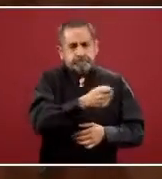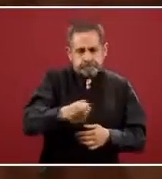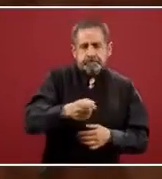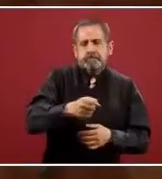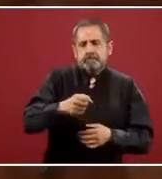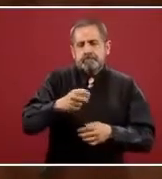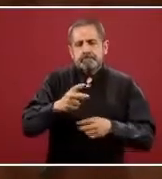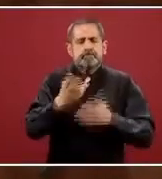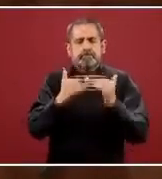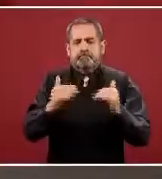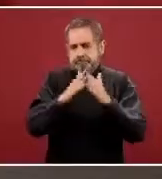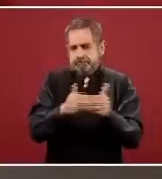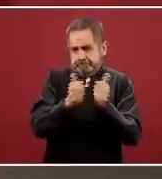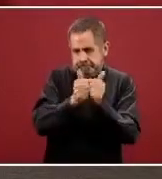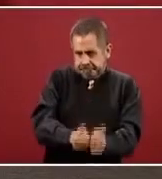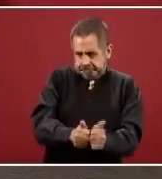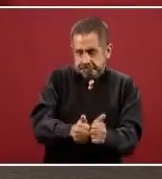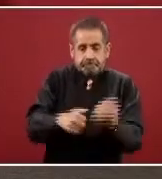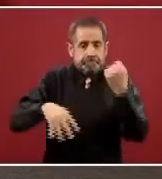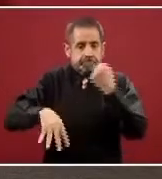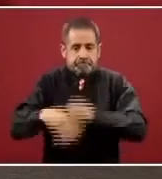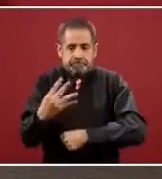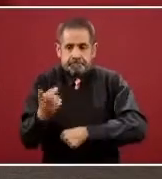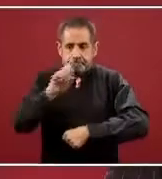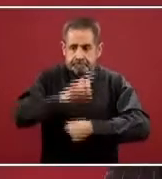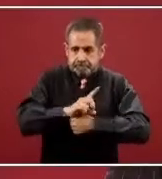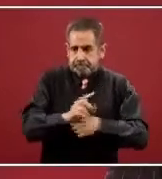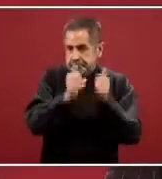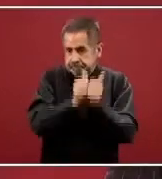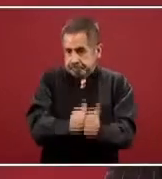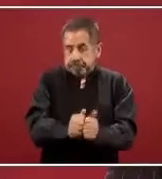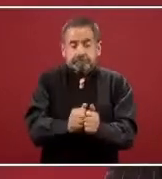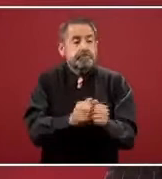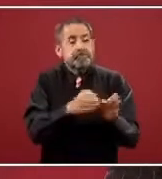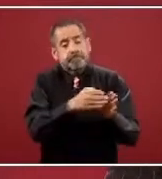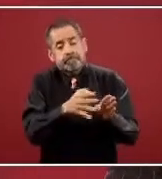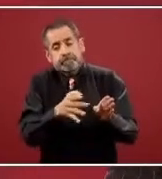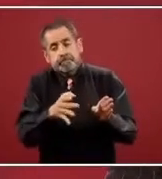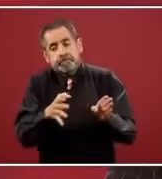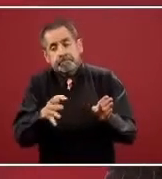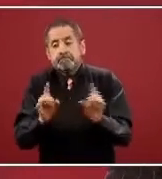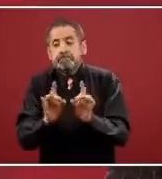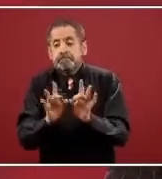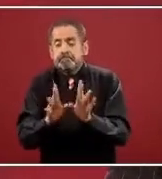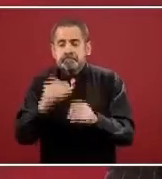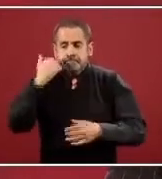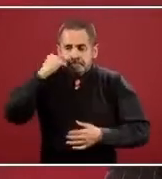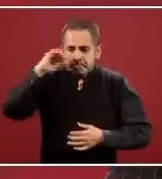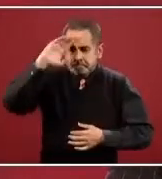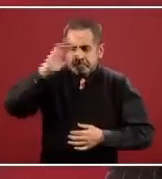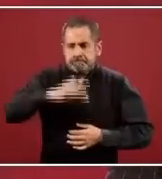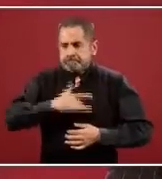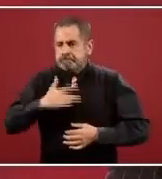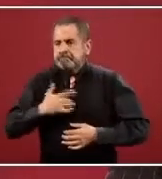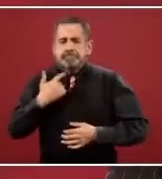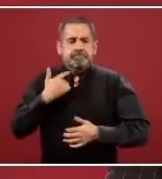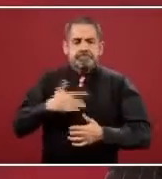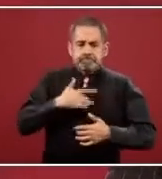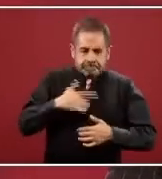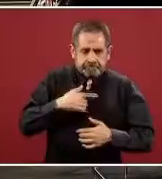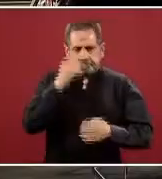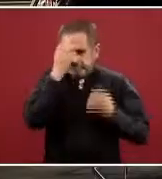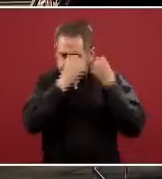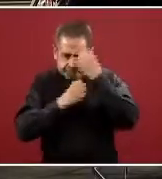resguardo domiciliario durante 14 días, y si durante ese tiempo inician con signos y síntomas de enfermedad, se toma la